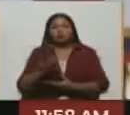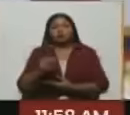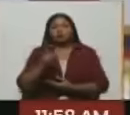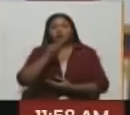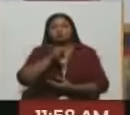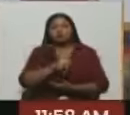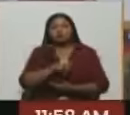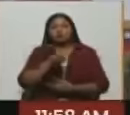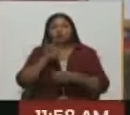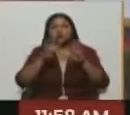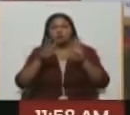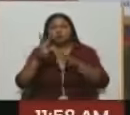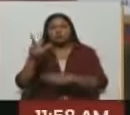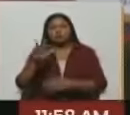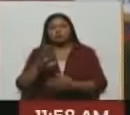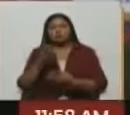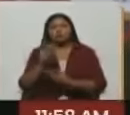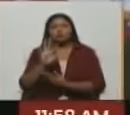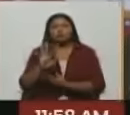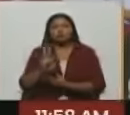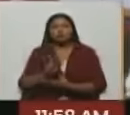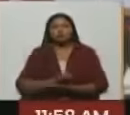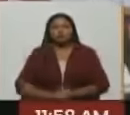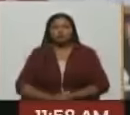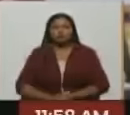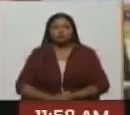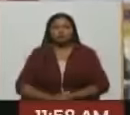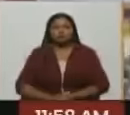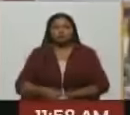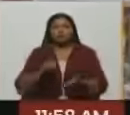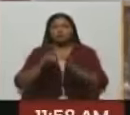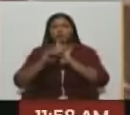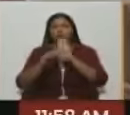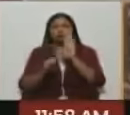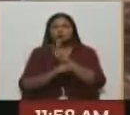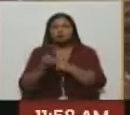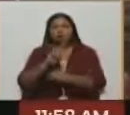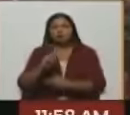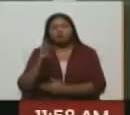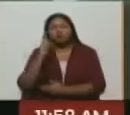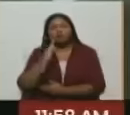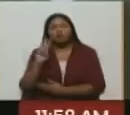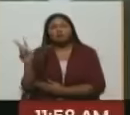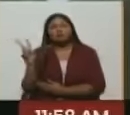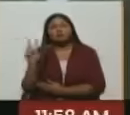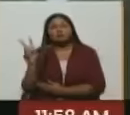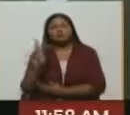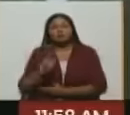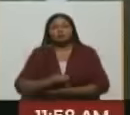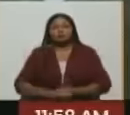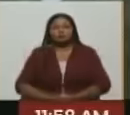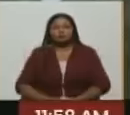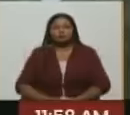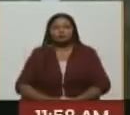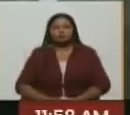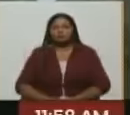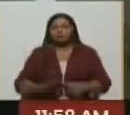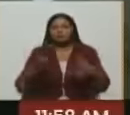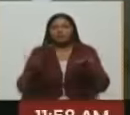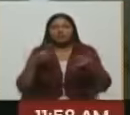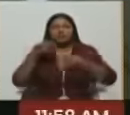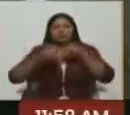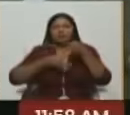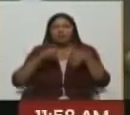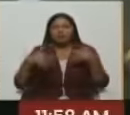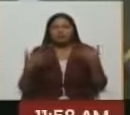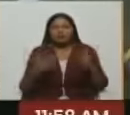293, numeral 5, establecido en la Constitución de la República Bolivariana de Venezuela. ¿De qué habla?